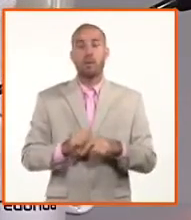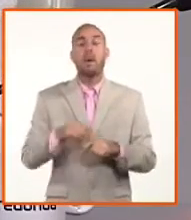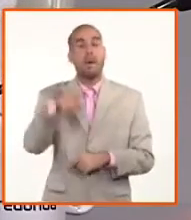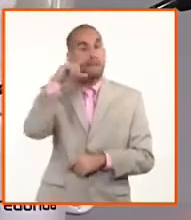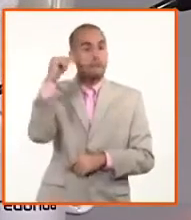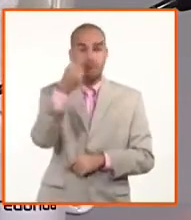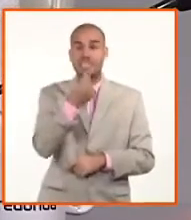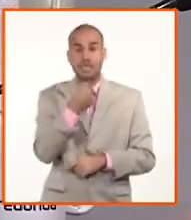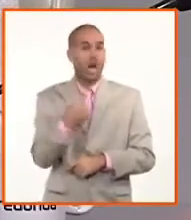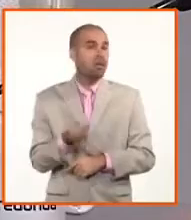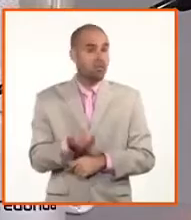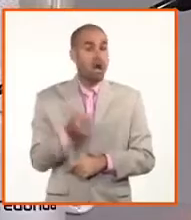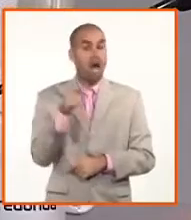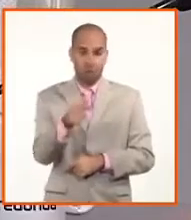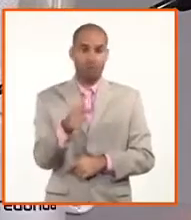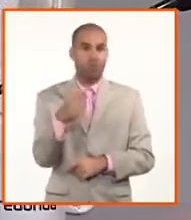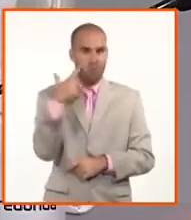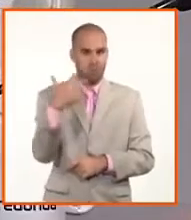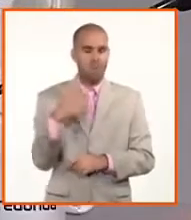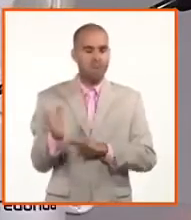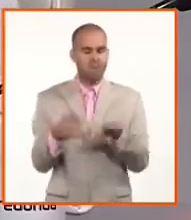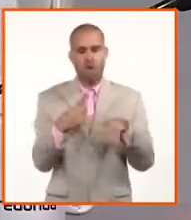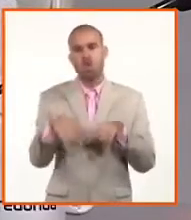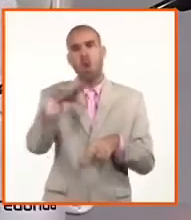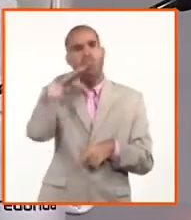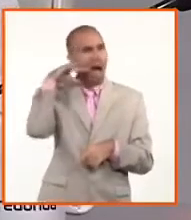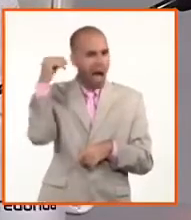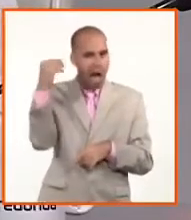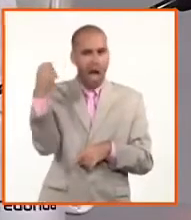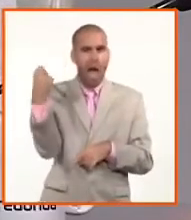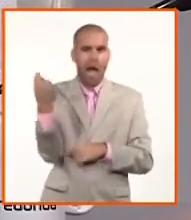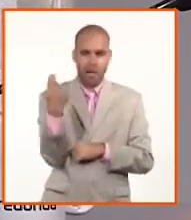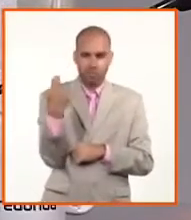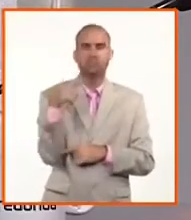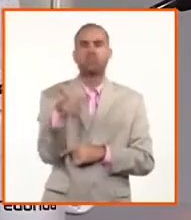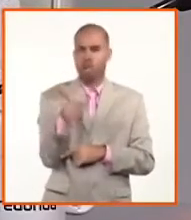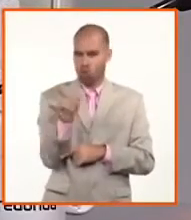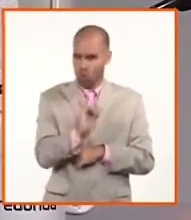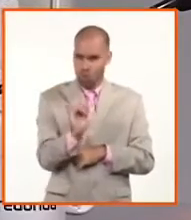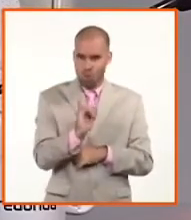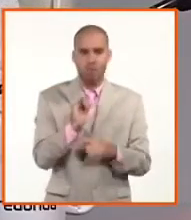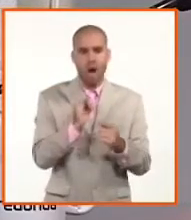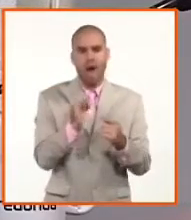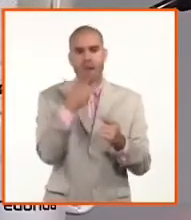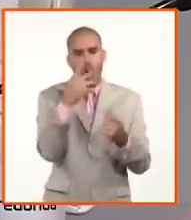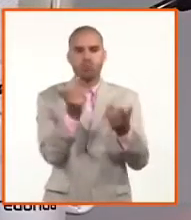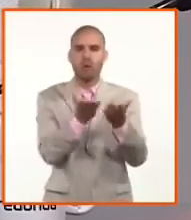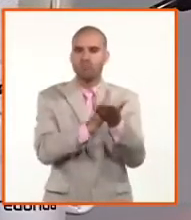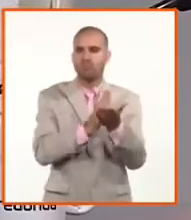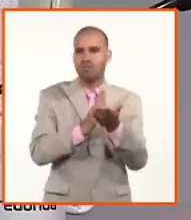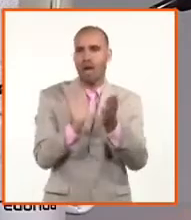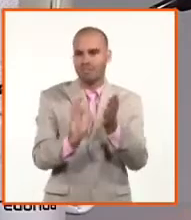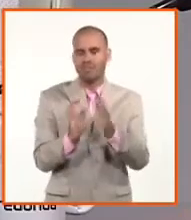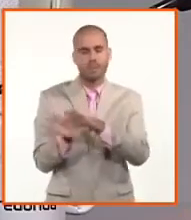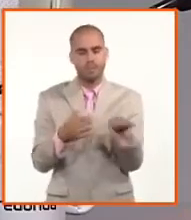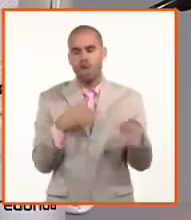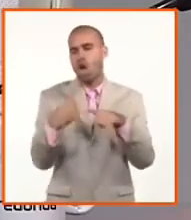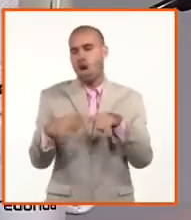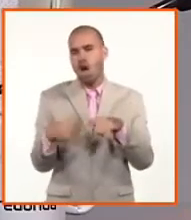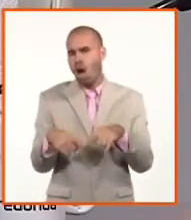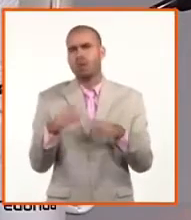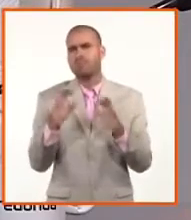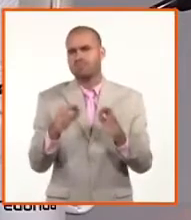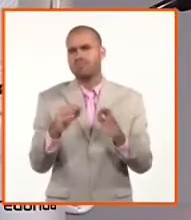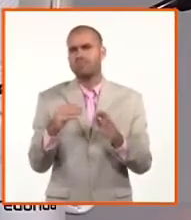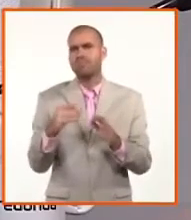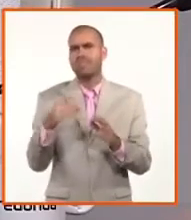intelectual. Ignacio Aramonte era un intelectual. Así vamos repasando cada uno de